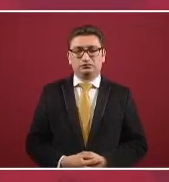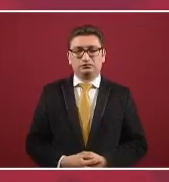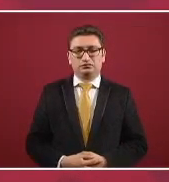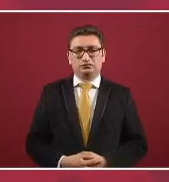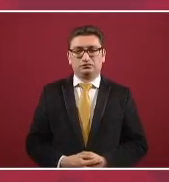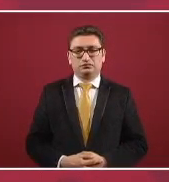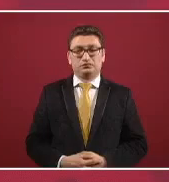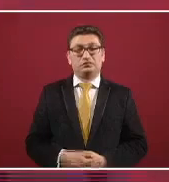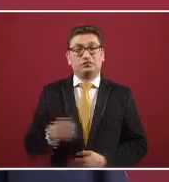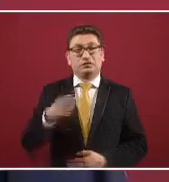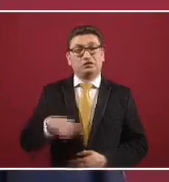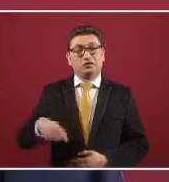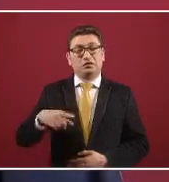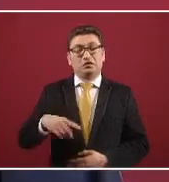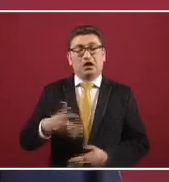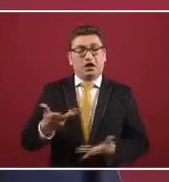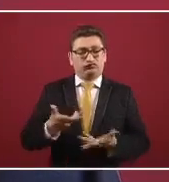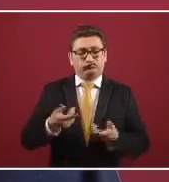Fue un